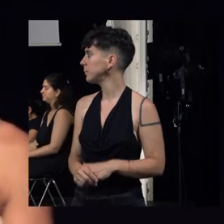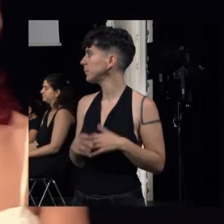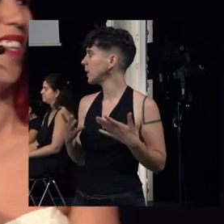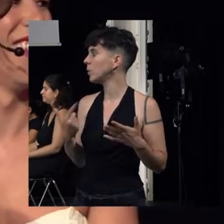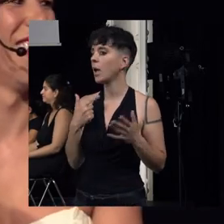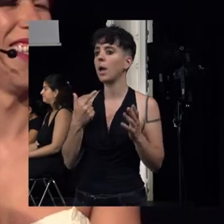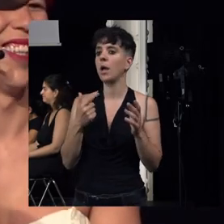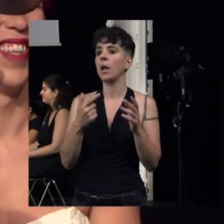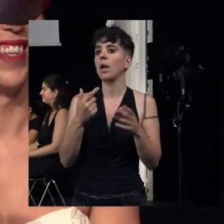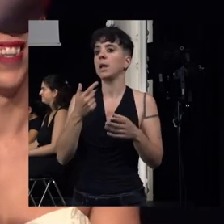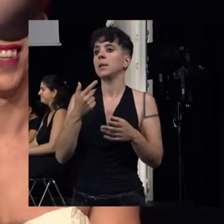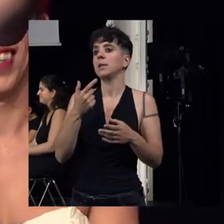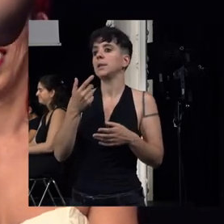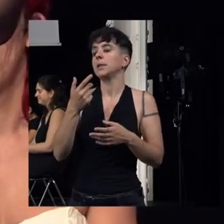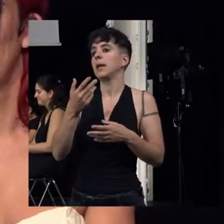quería hacer la última